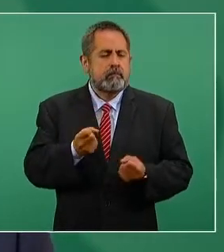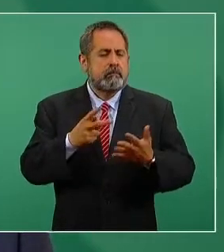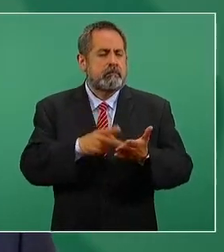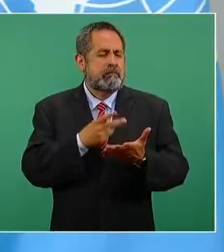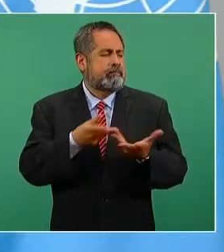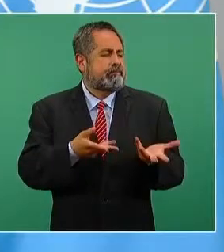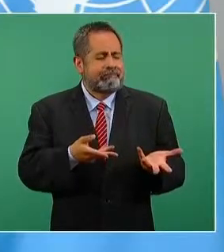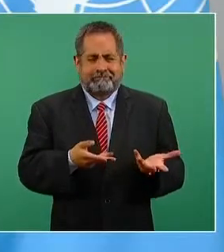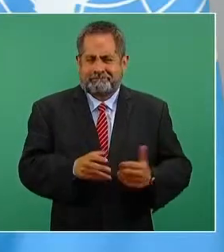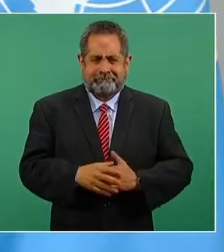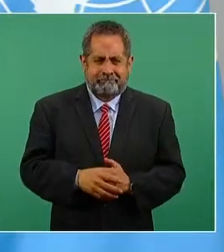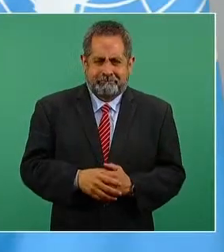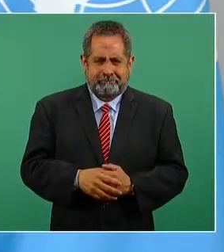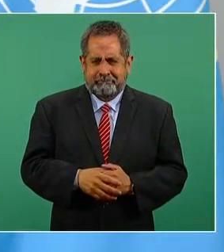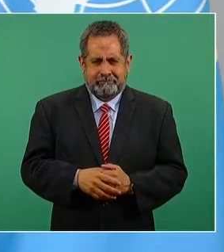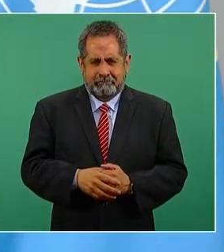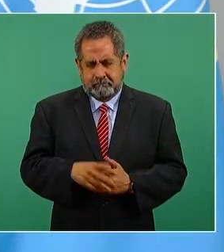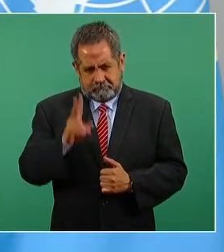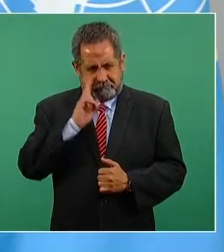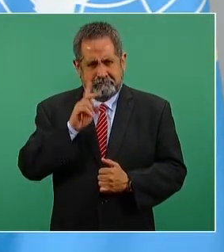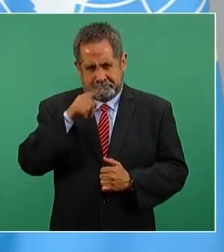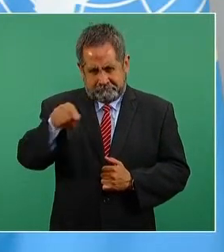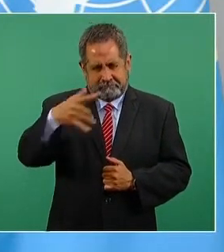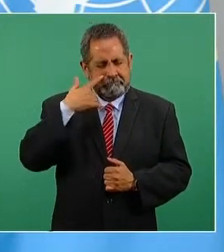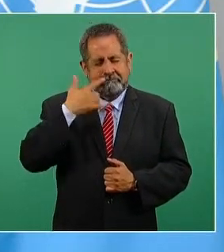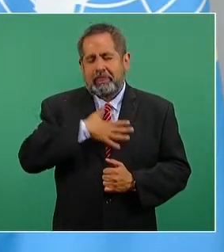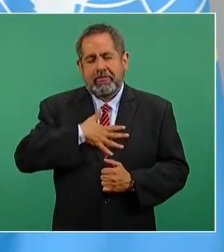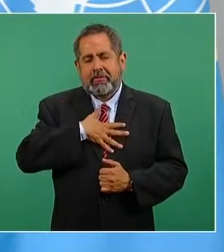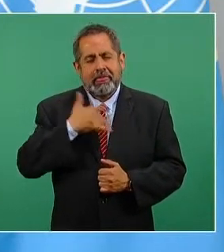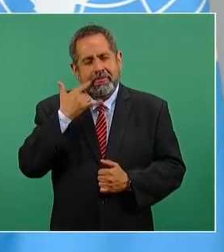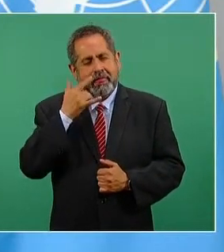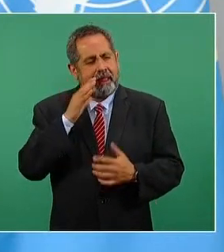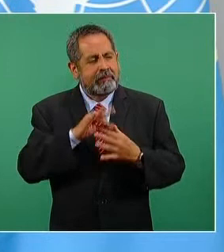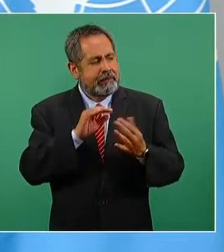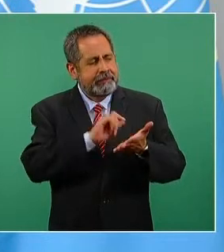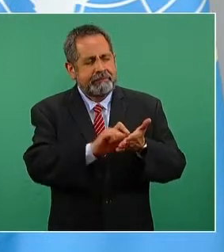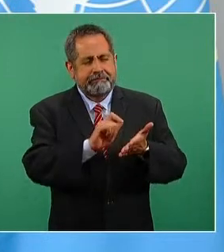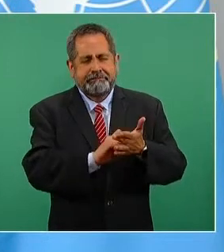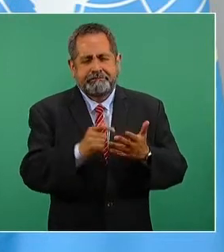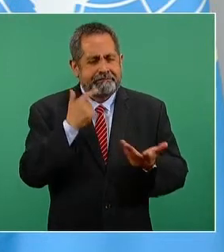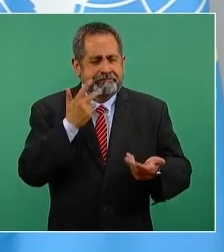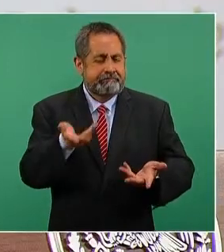Sería un buen ejercicio para los